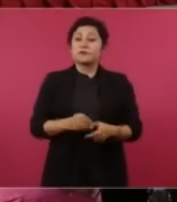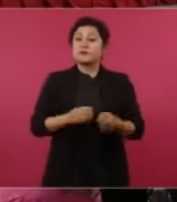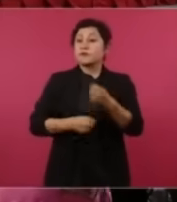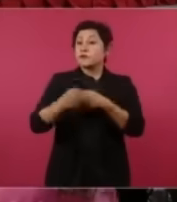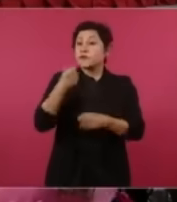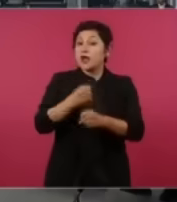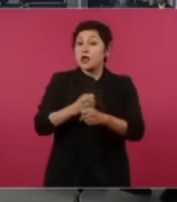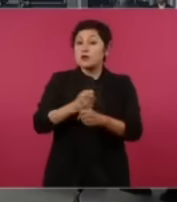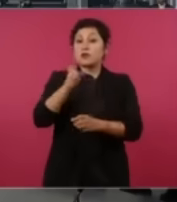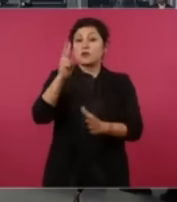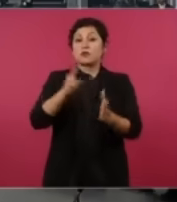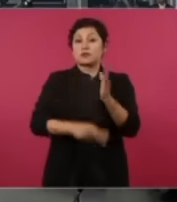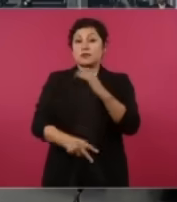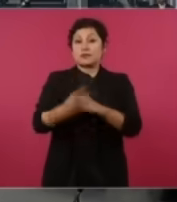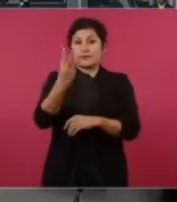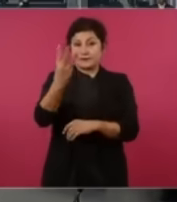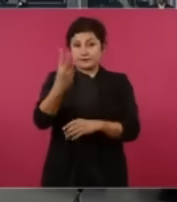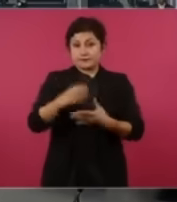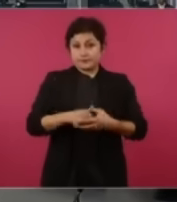¿2003?